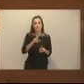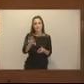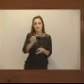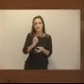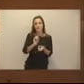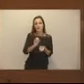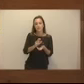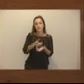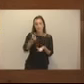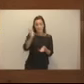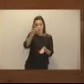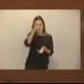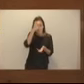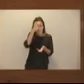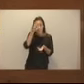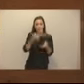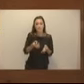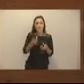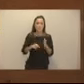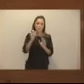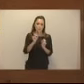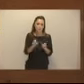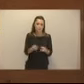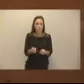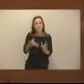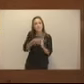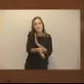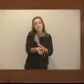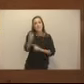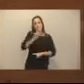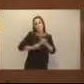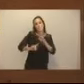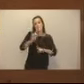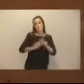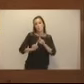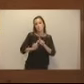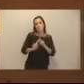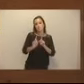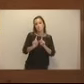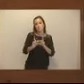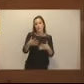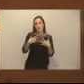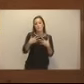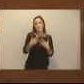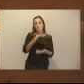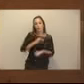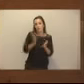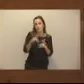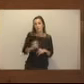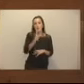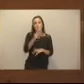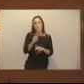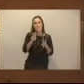As enfermedades neurodexenerativas son dos trastornos que máis impotencia nos xeneran, xa que el noso escudo da